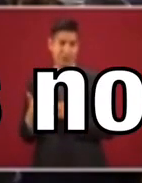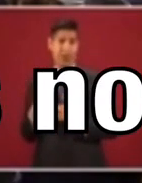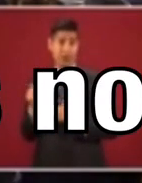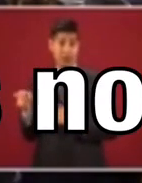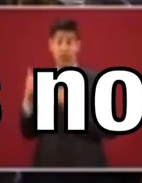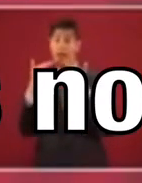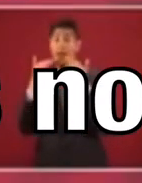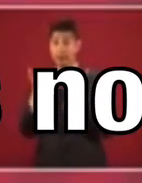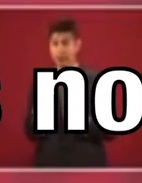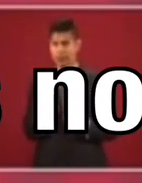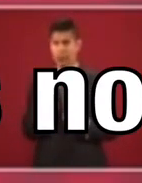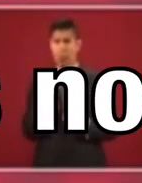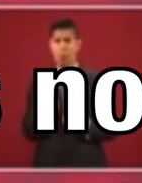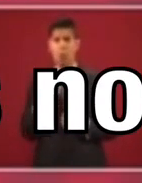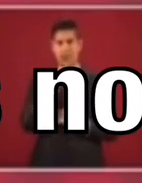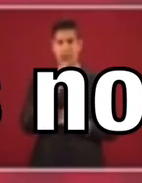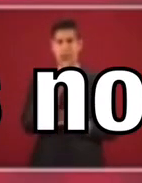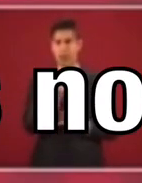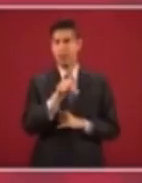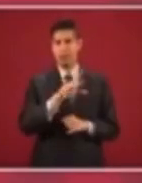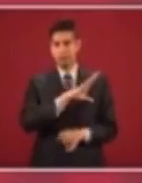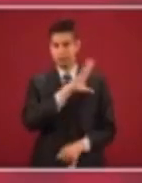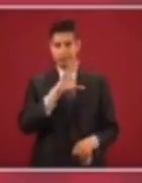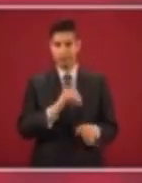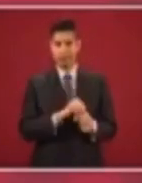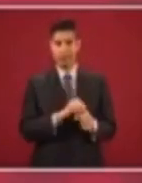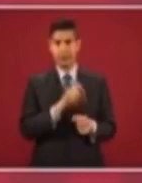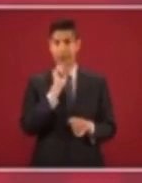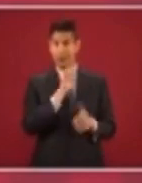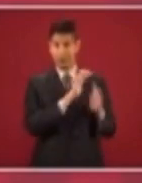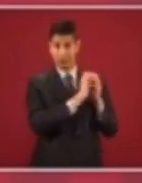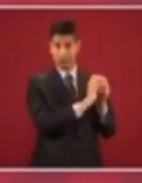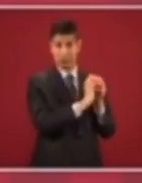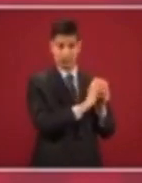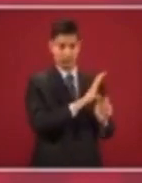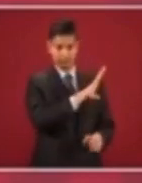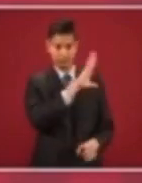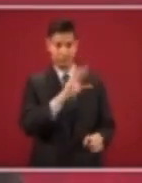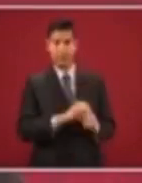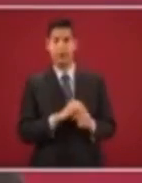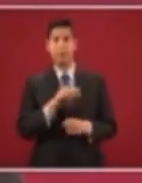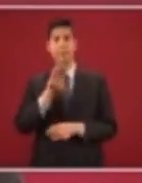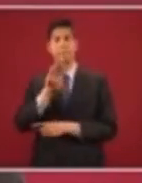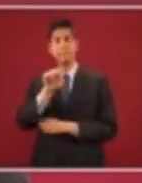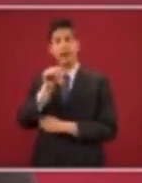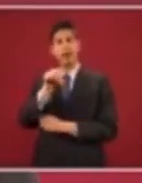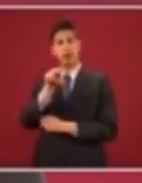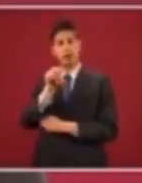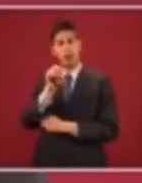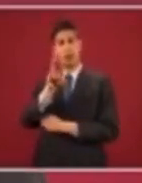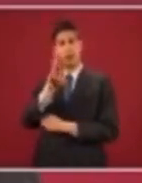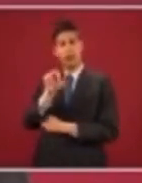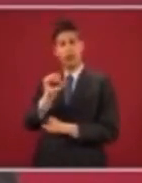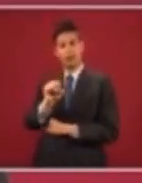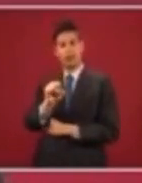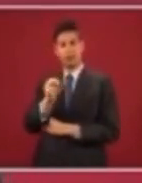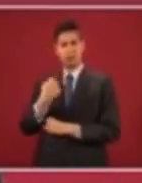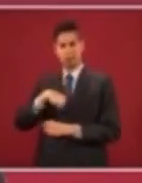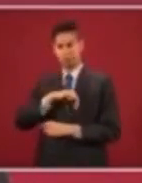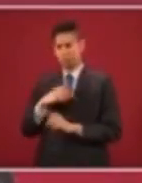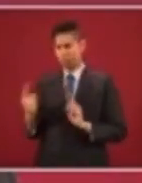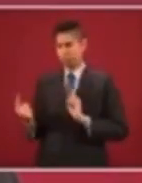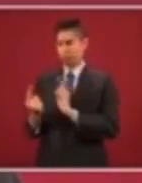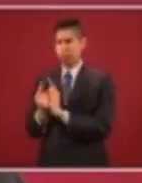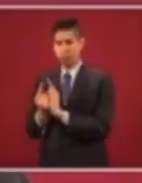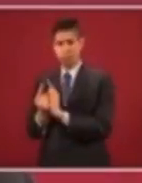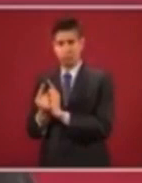costo del IEPS. Se está revisando la base exacta. Ahora, ¿dónde queda Banobras? Banobras, vamos a hacer una transacción intragobierno, porque